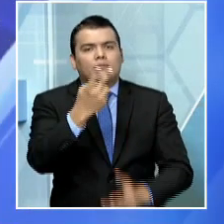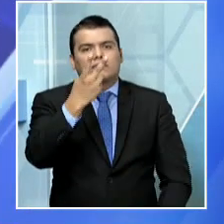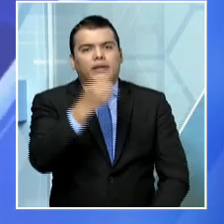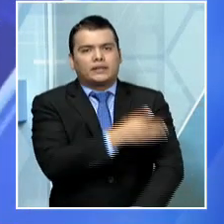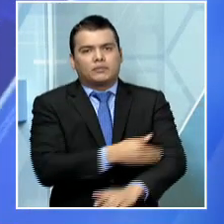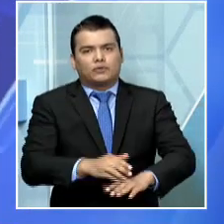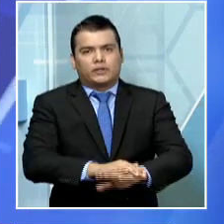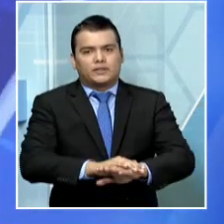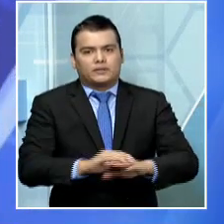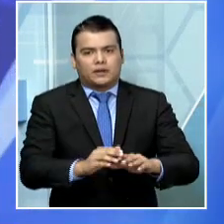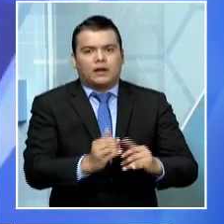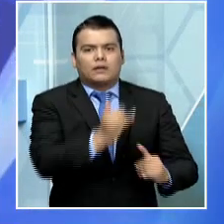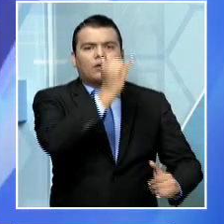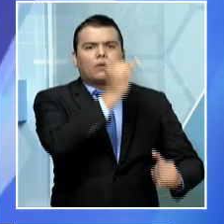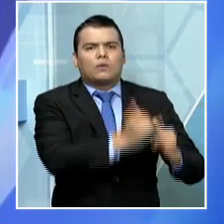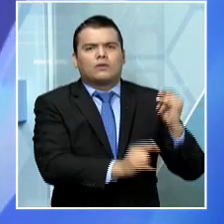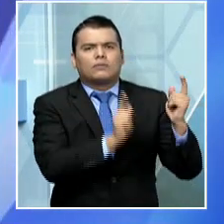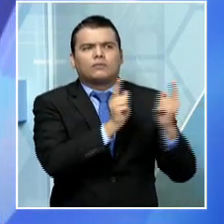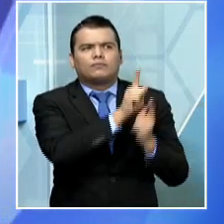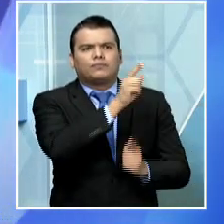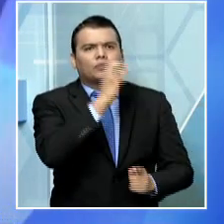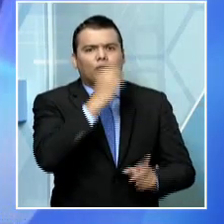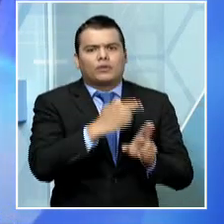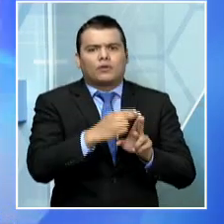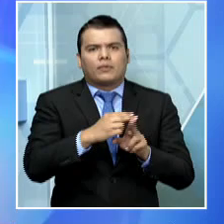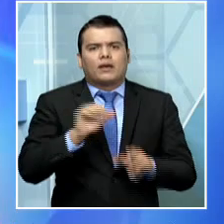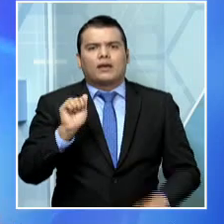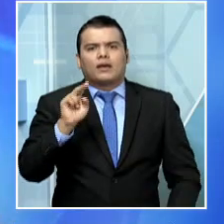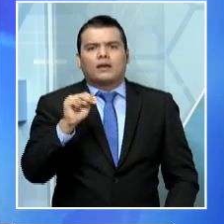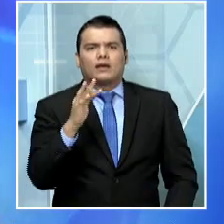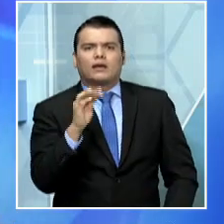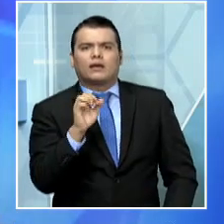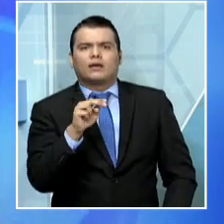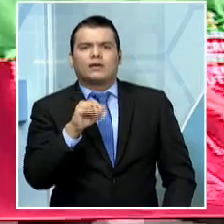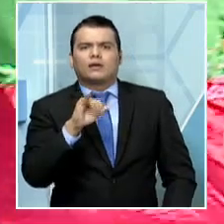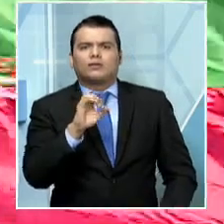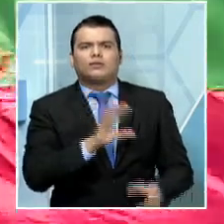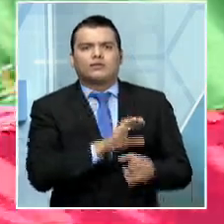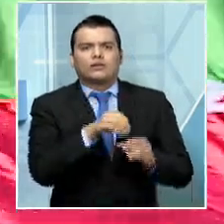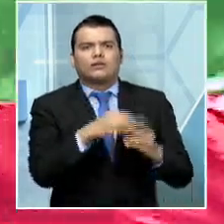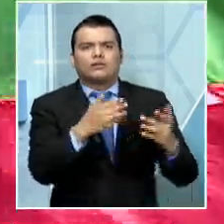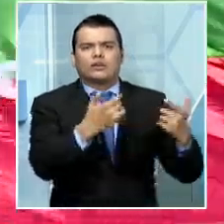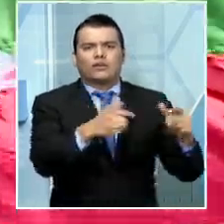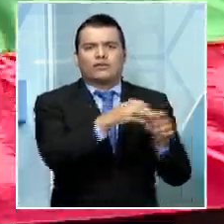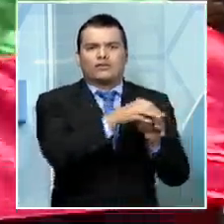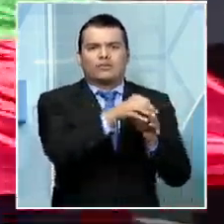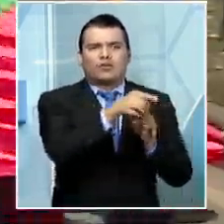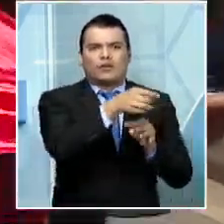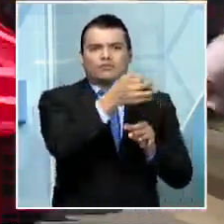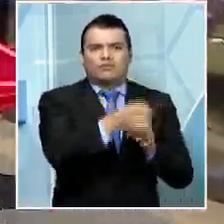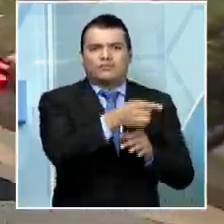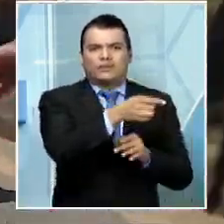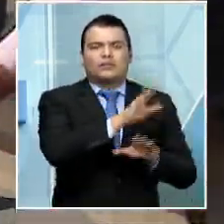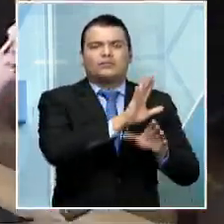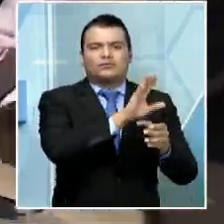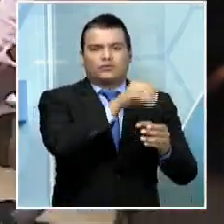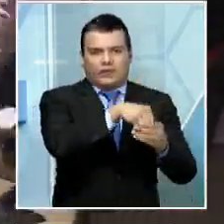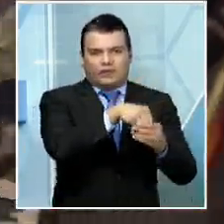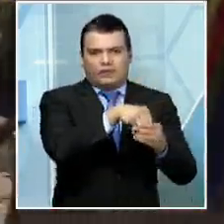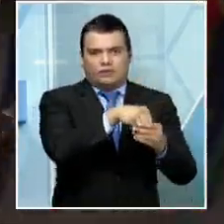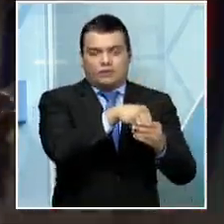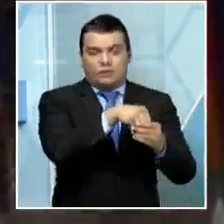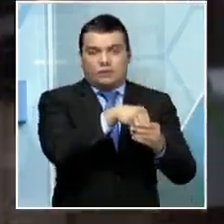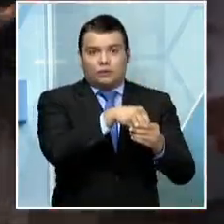La última vez que se supo del paradero de Félix Antonio Hernández descansaba en el Coliseo del Pueblo luego de la movilización indígena entre Cali y